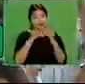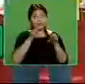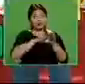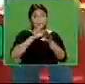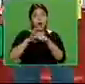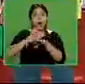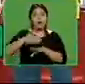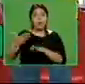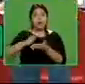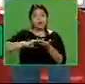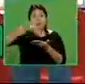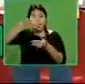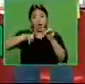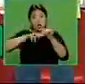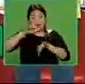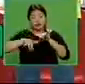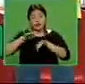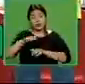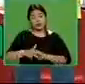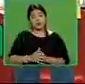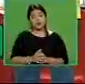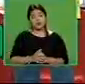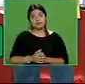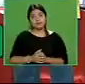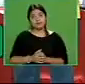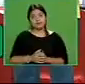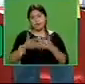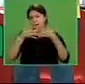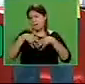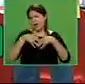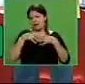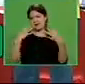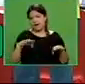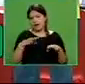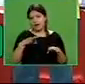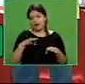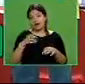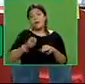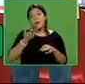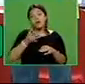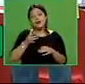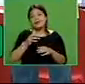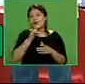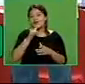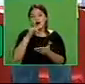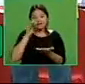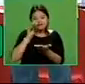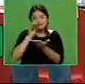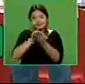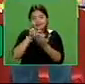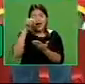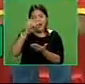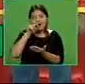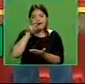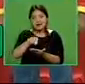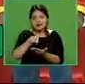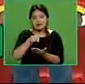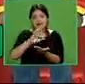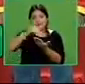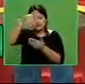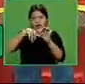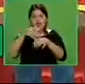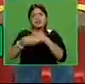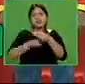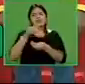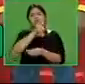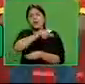la computadora es una máquina. Lo importante son los contenidos educativos que hizo la gente de